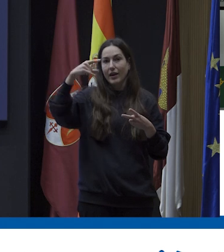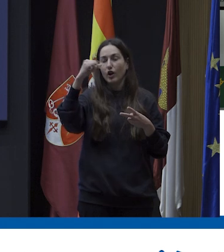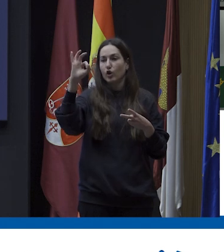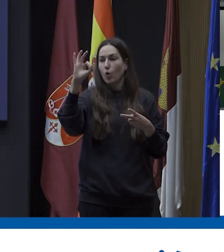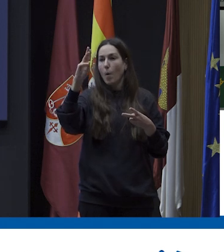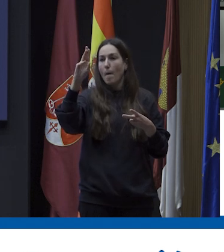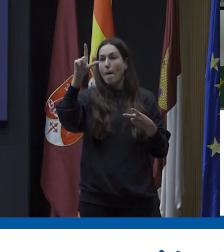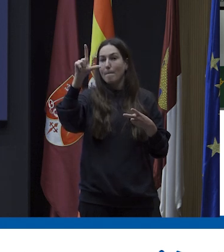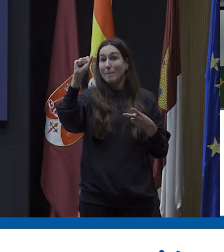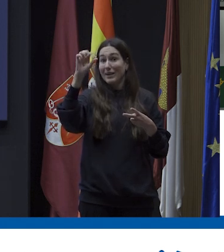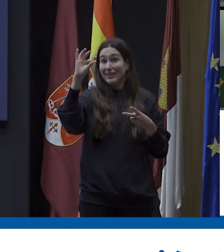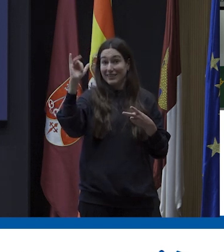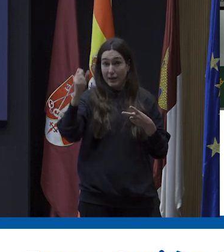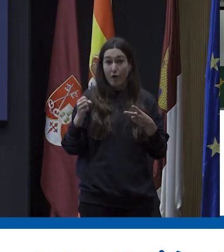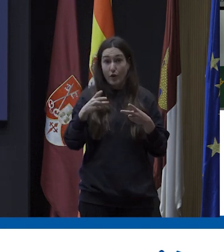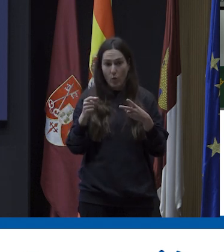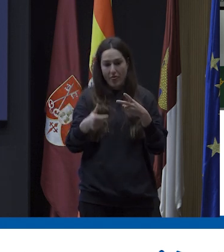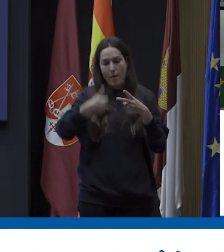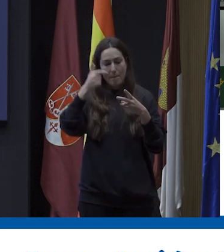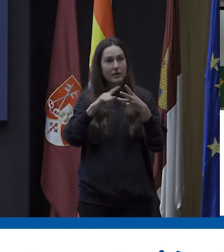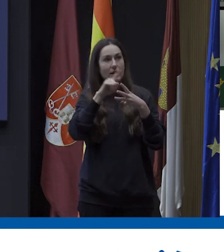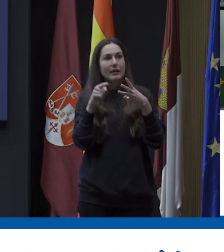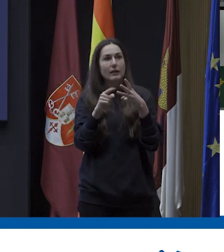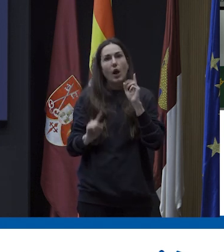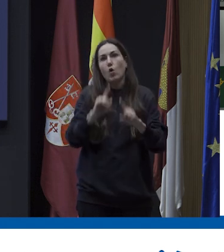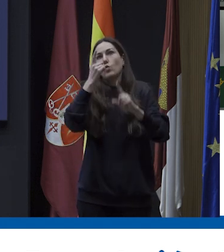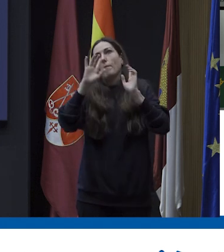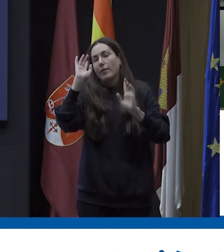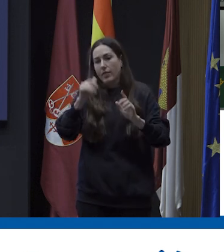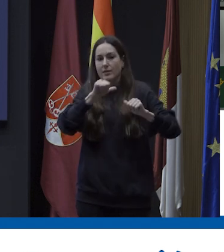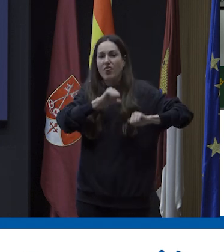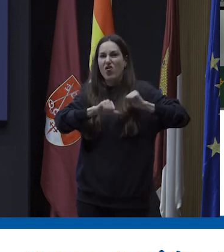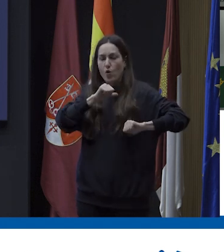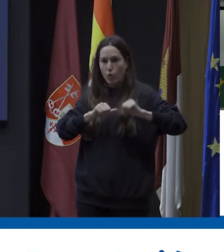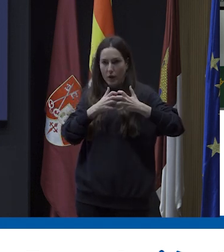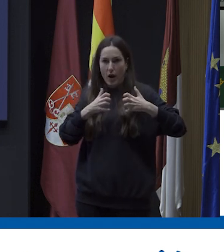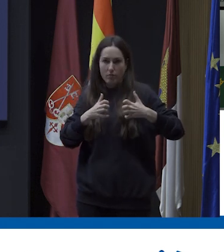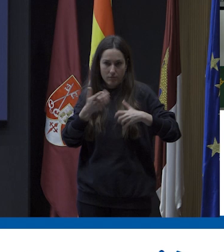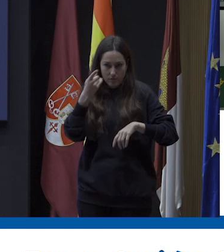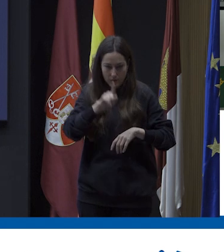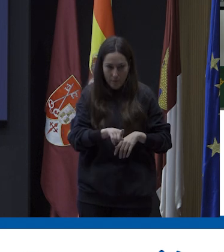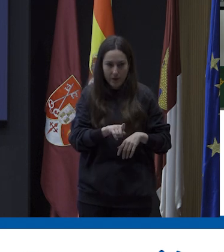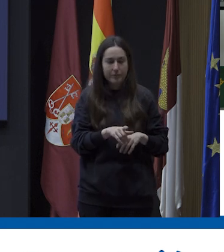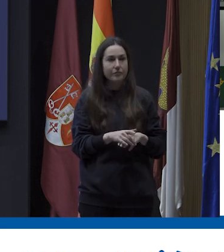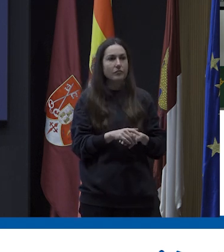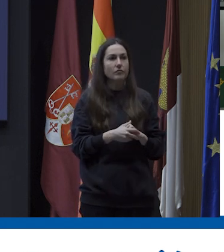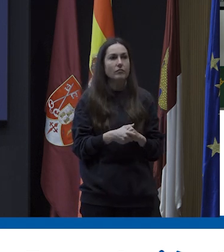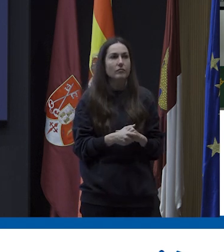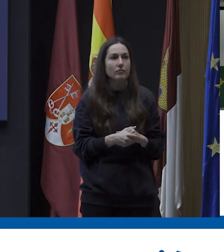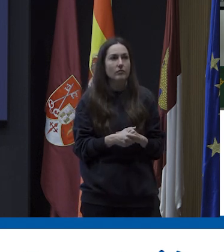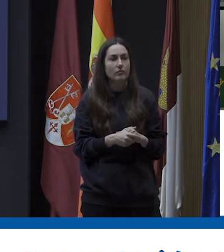lo más frecuente, y eventualmente, si hace falta, pues incluso una cirugía cardíaca sería un tratamiento que tendríamos